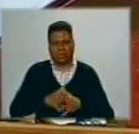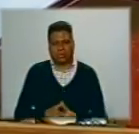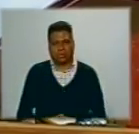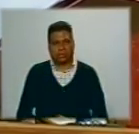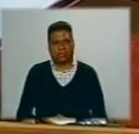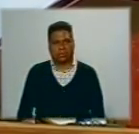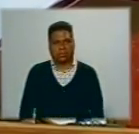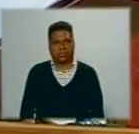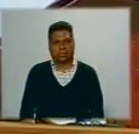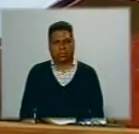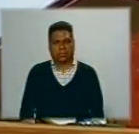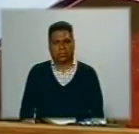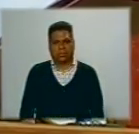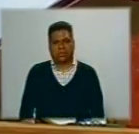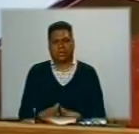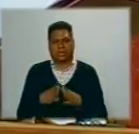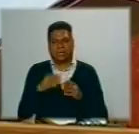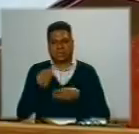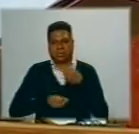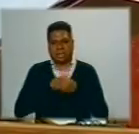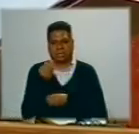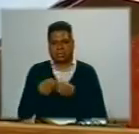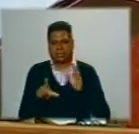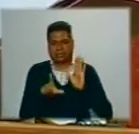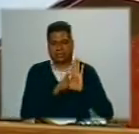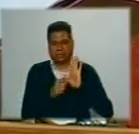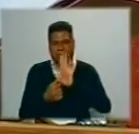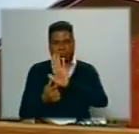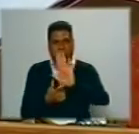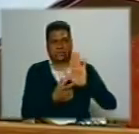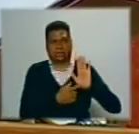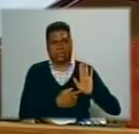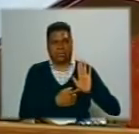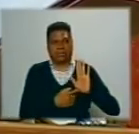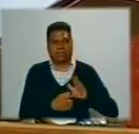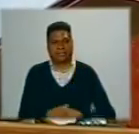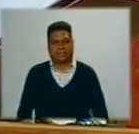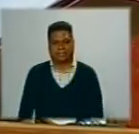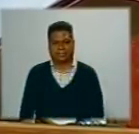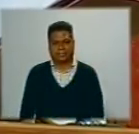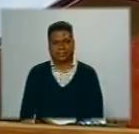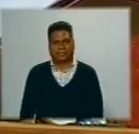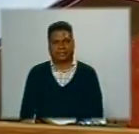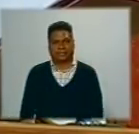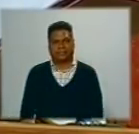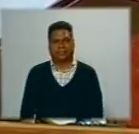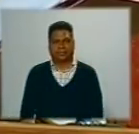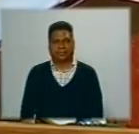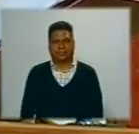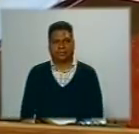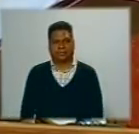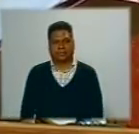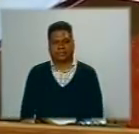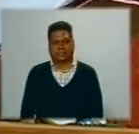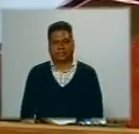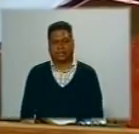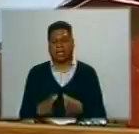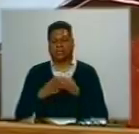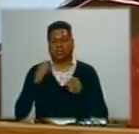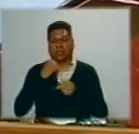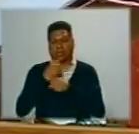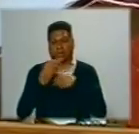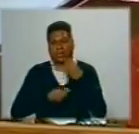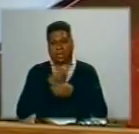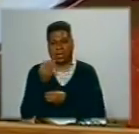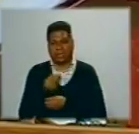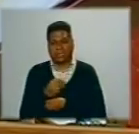dichos bienes no funcionen adecuadamente. Cuando los bienes no funcionen adecuadamente durante el periodo de garantía, quedan obligados a garantizar el funcionamiento y,